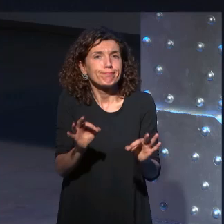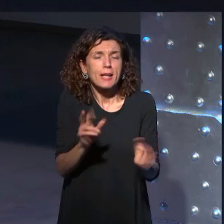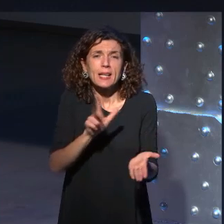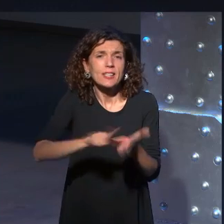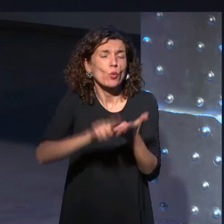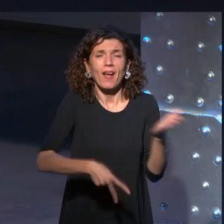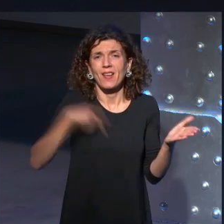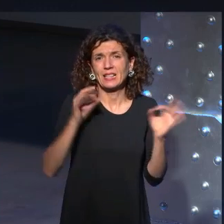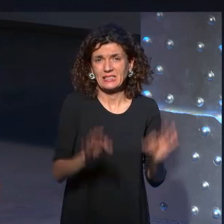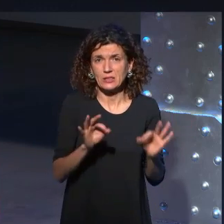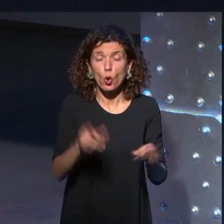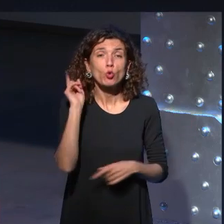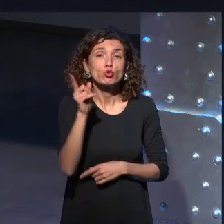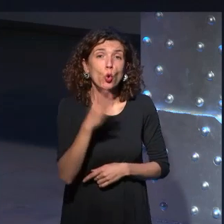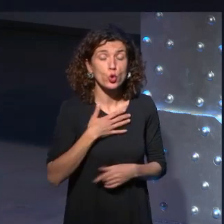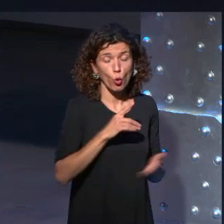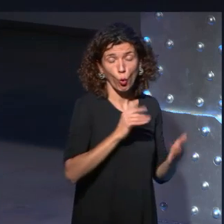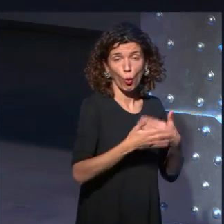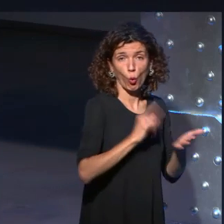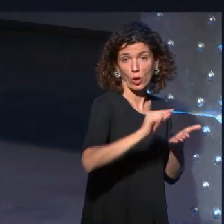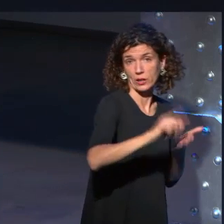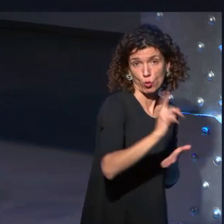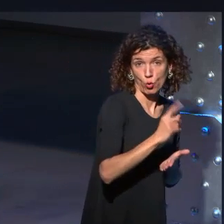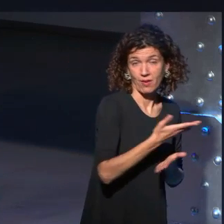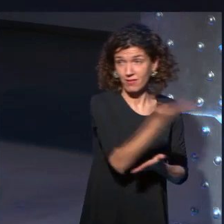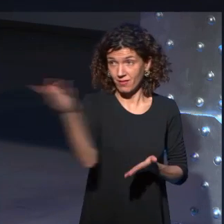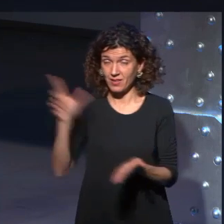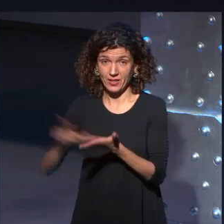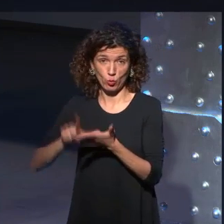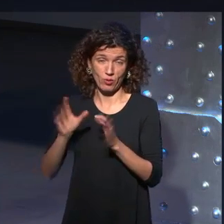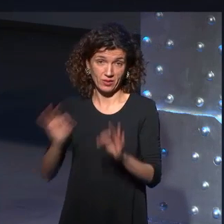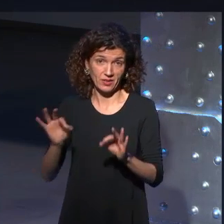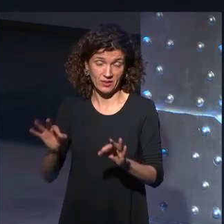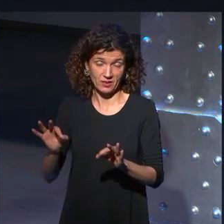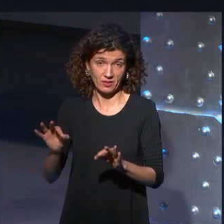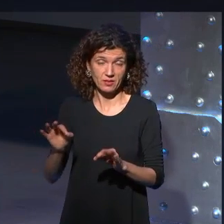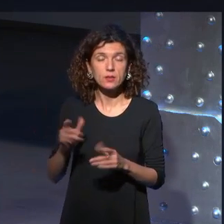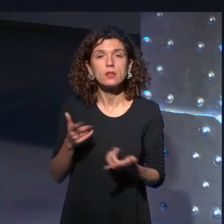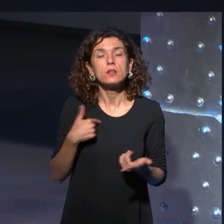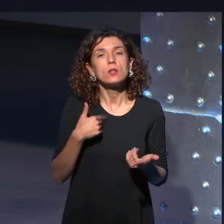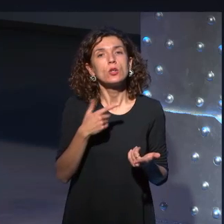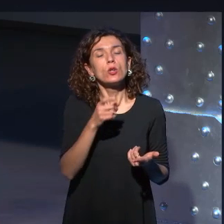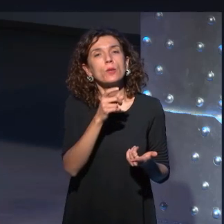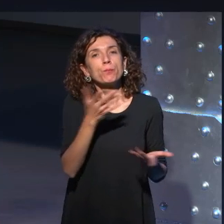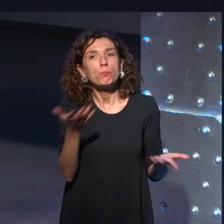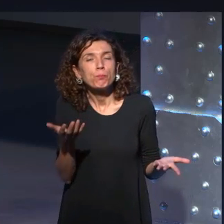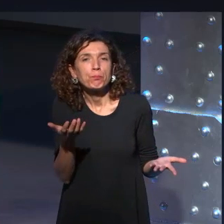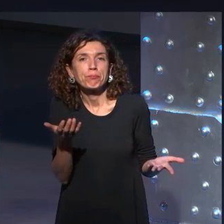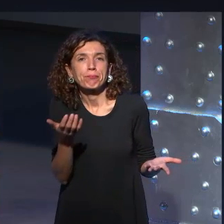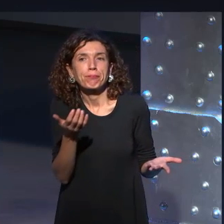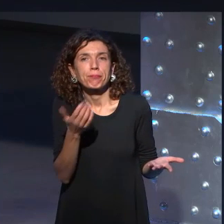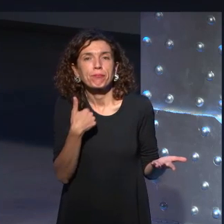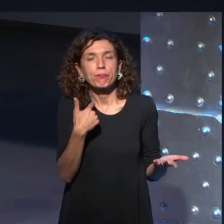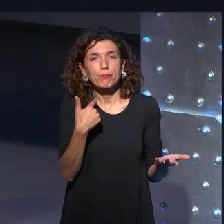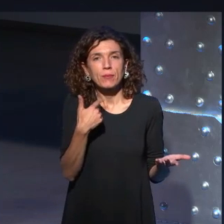literatura en general, no solamente la que yo puedo escribir, es cómo se relaciona con